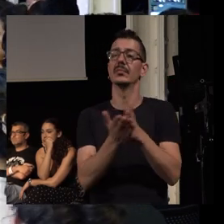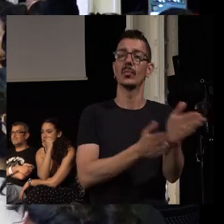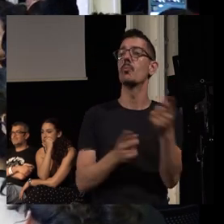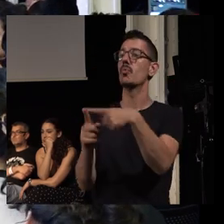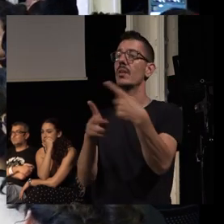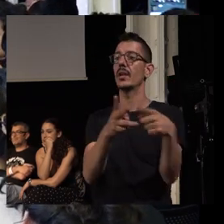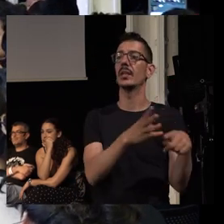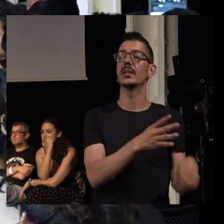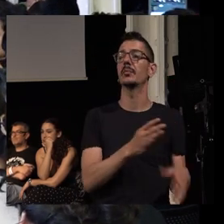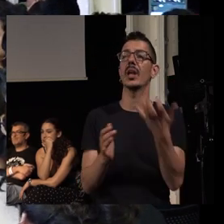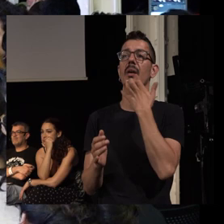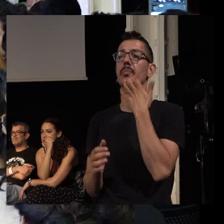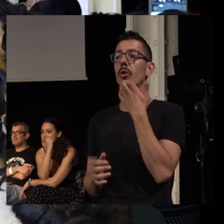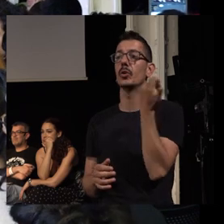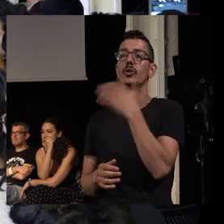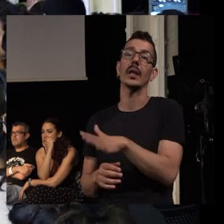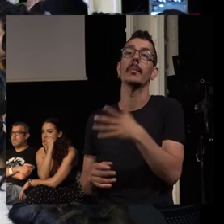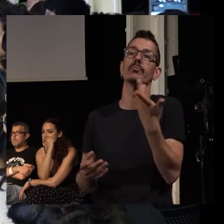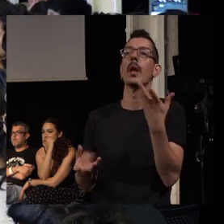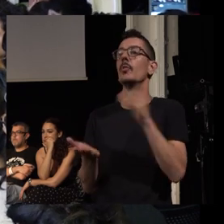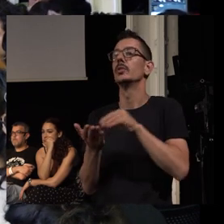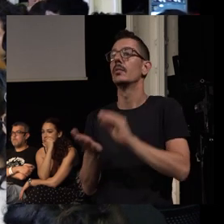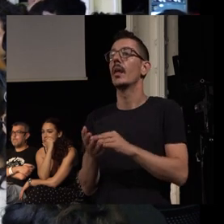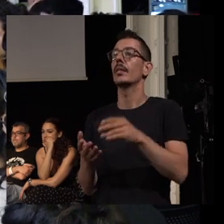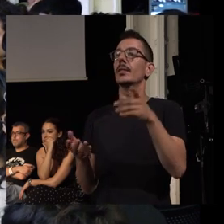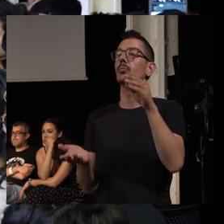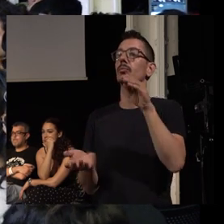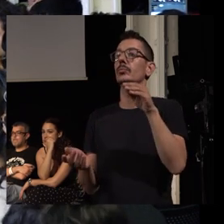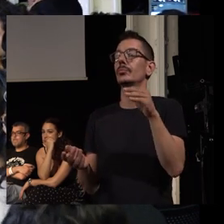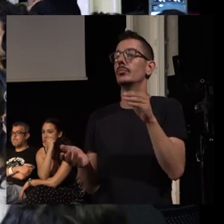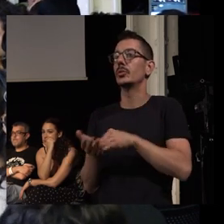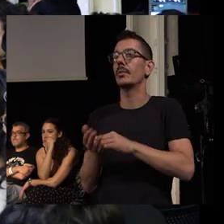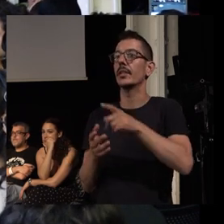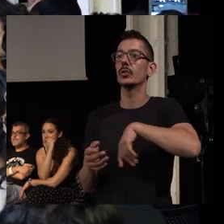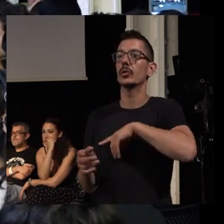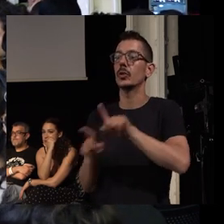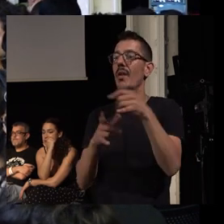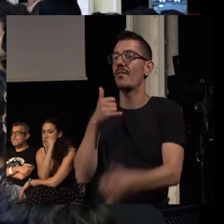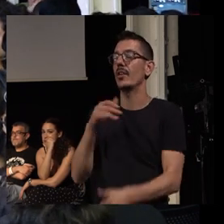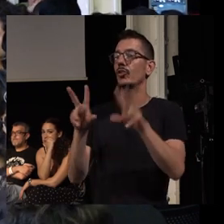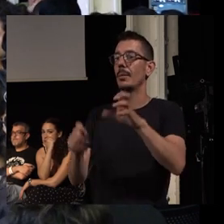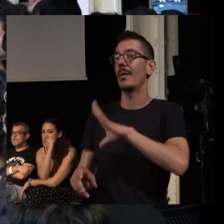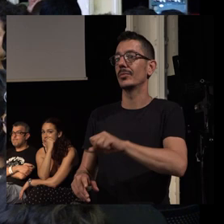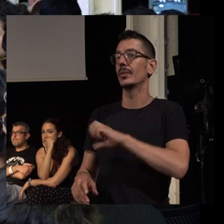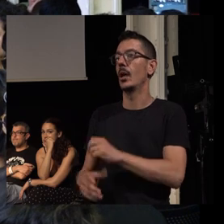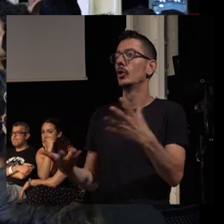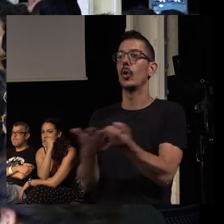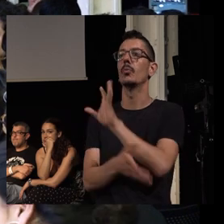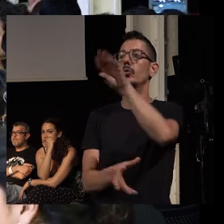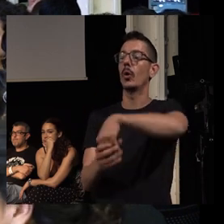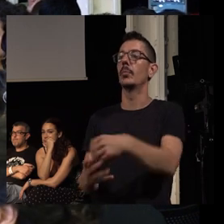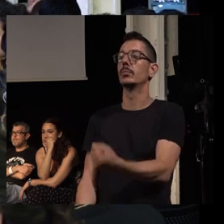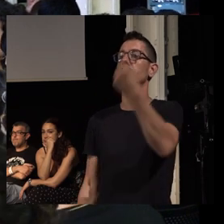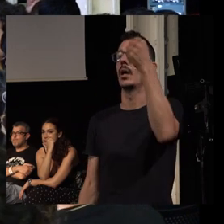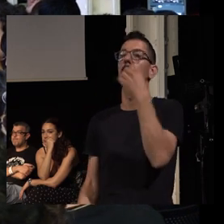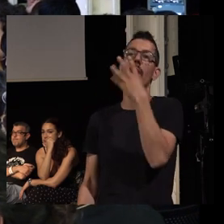mismo, no sé, ¿no? O sea, creo que también a veces caemos en la perversión, ¿no?, de poner a todo el mundo en la misma,